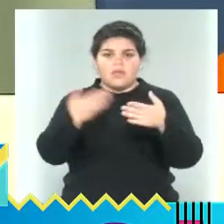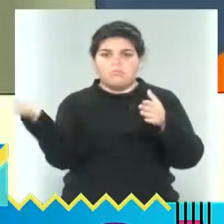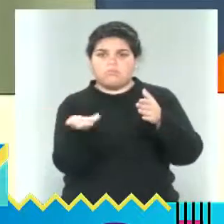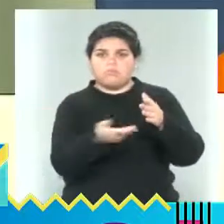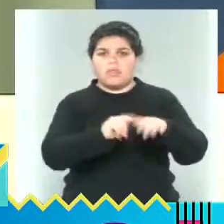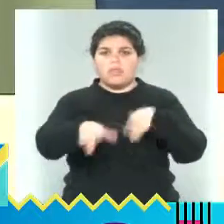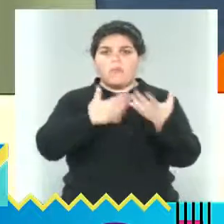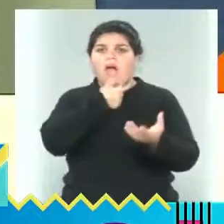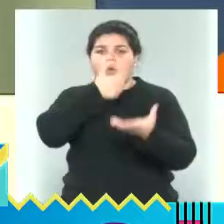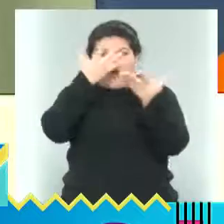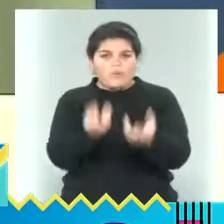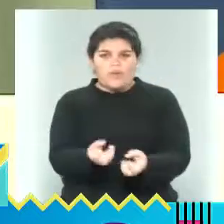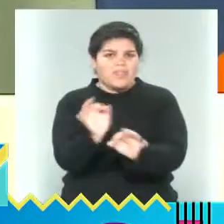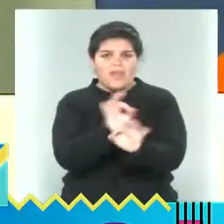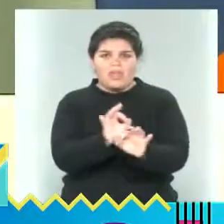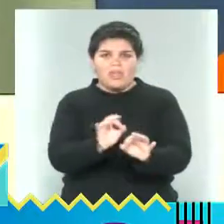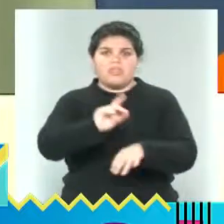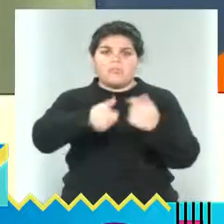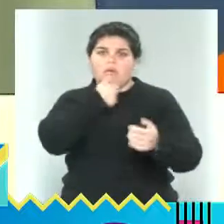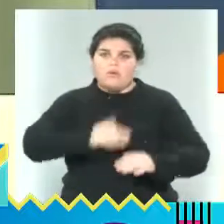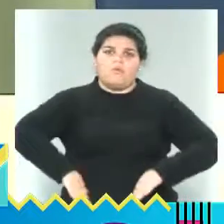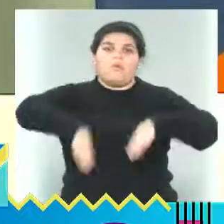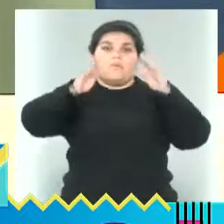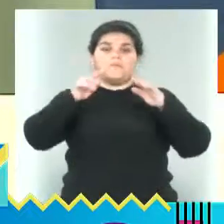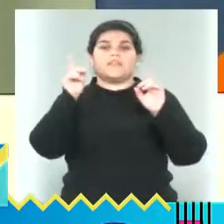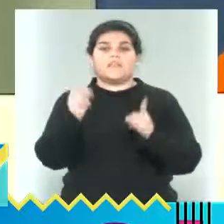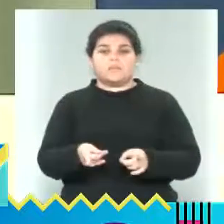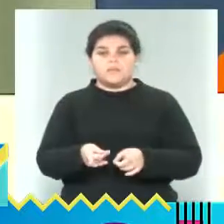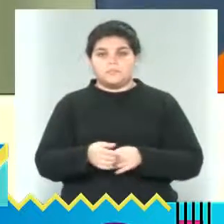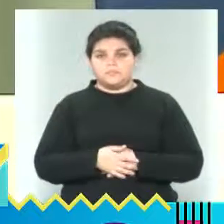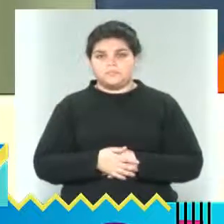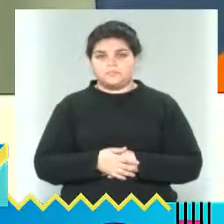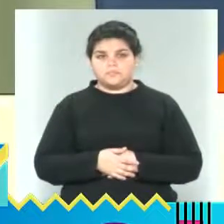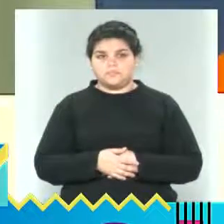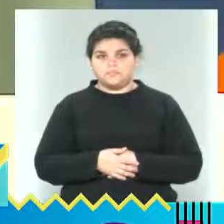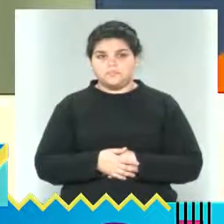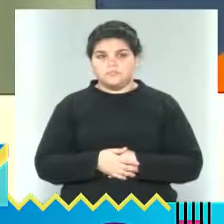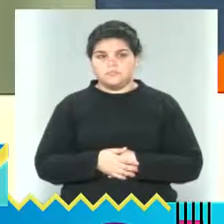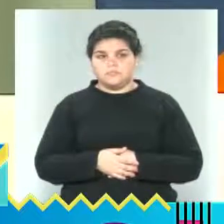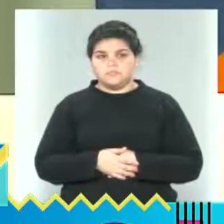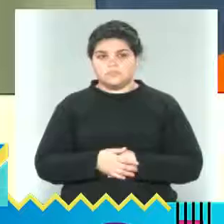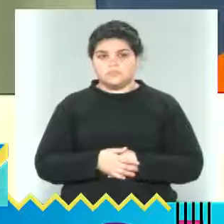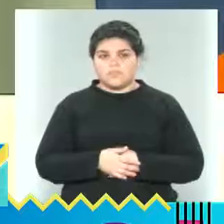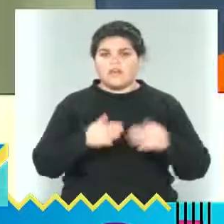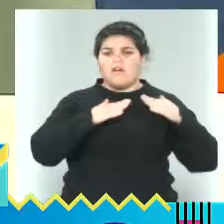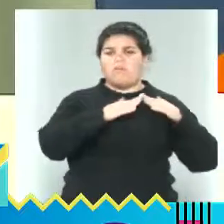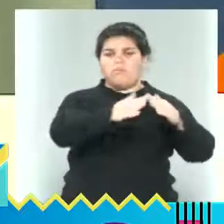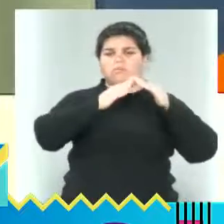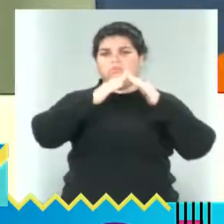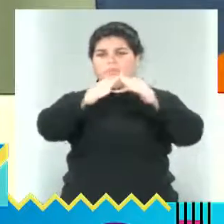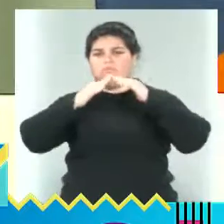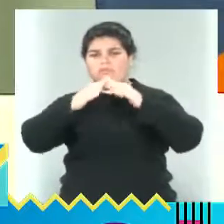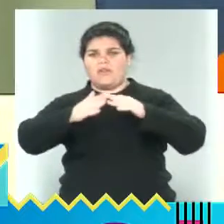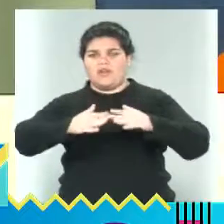El crecimiento no controlado de los barrios y las zonas de